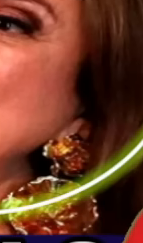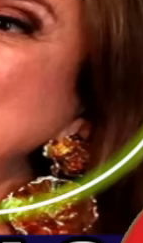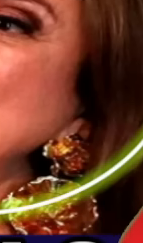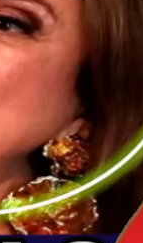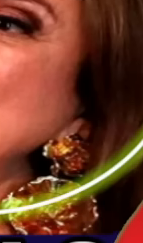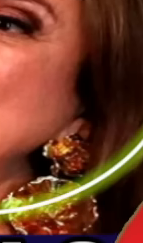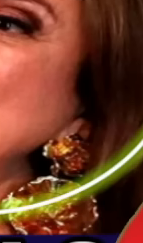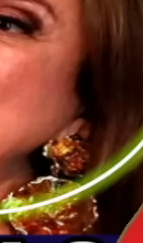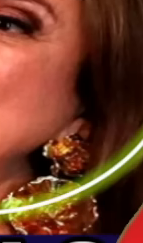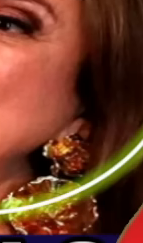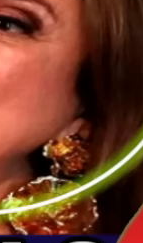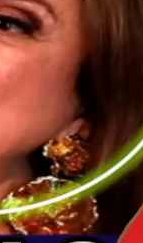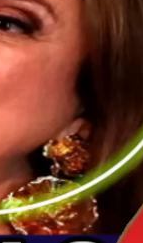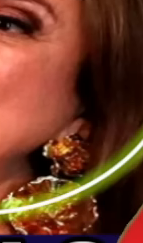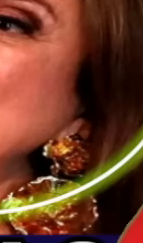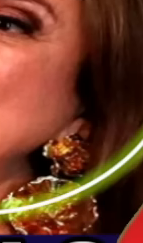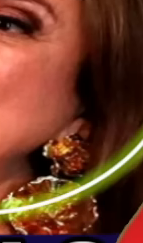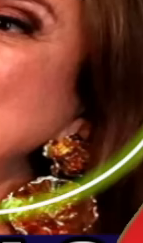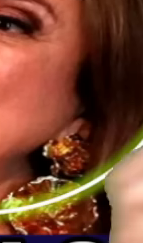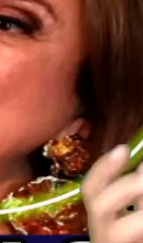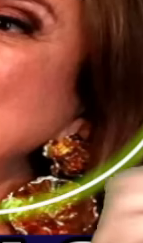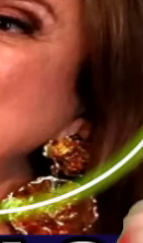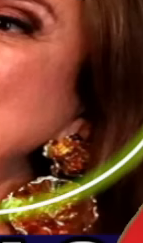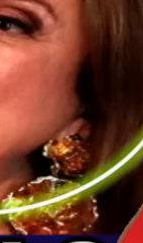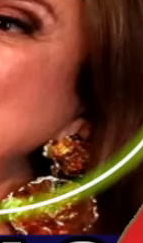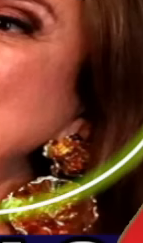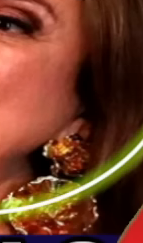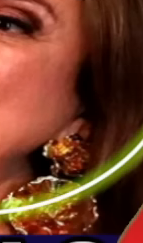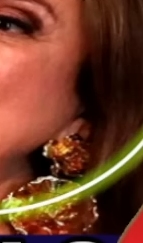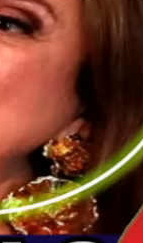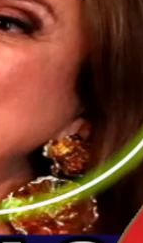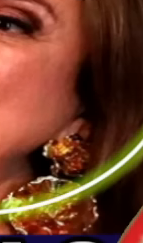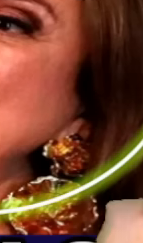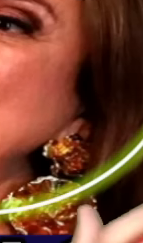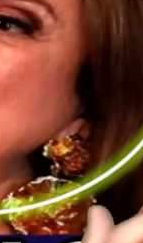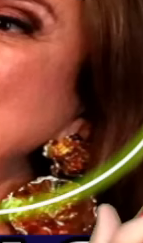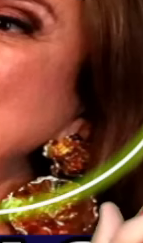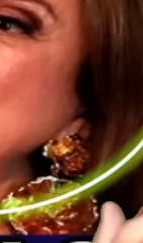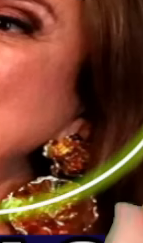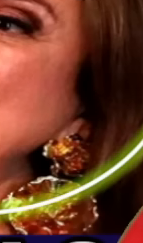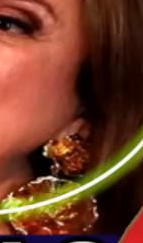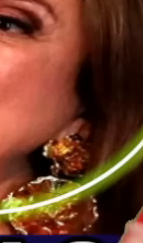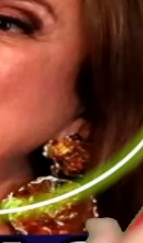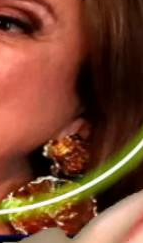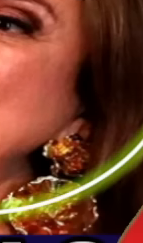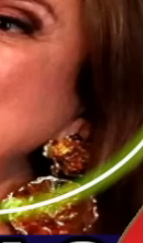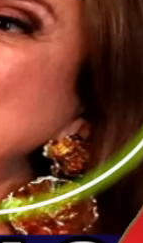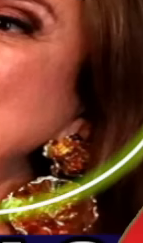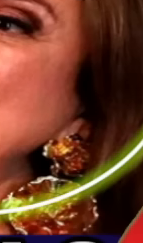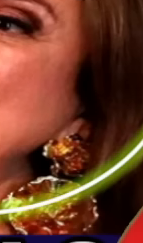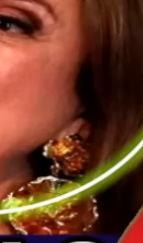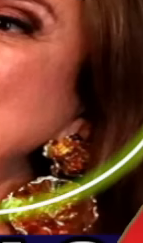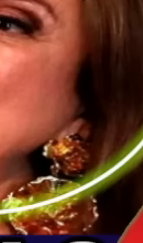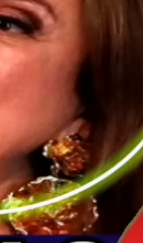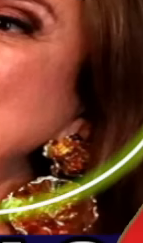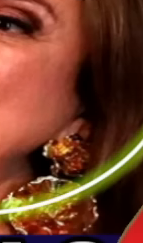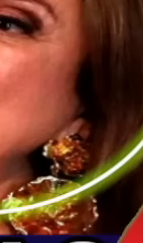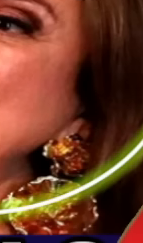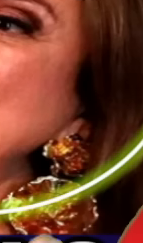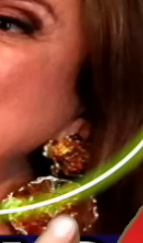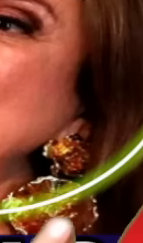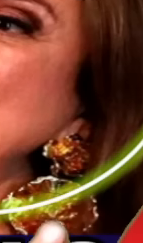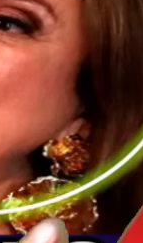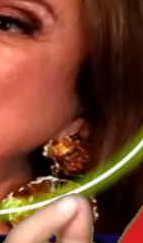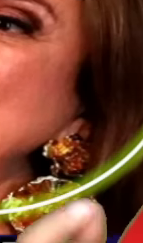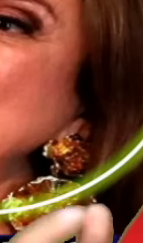sociales etcétera no pero pues ella no contaba con que incurrió en un delito electoral que